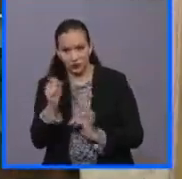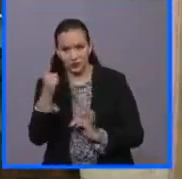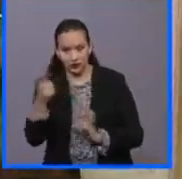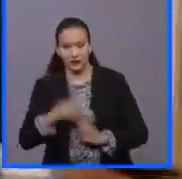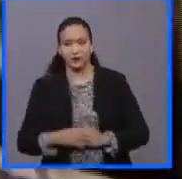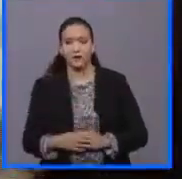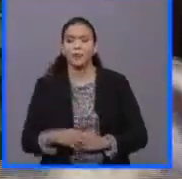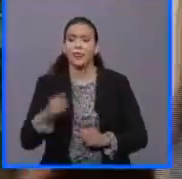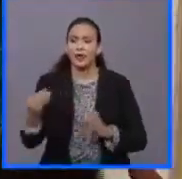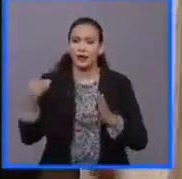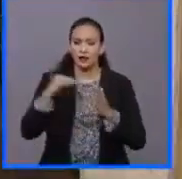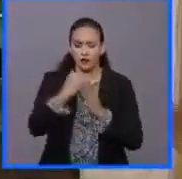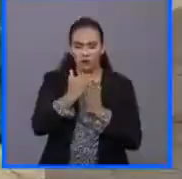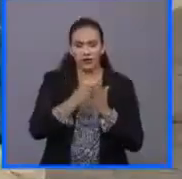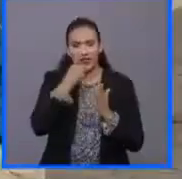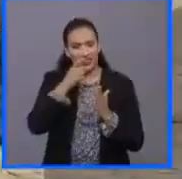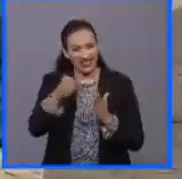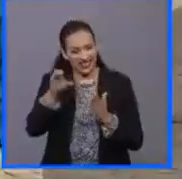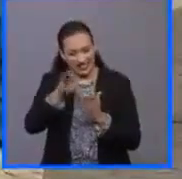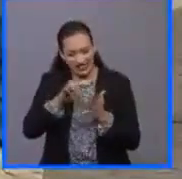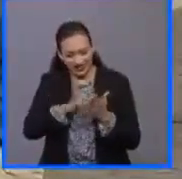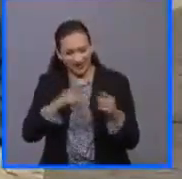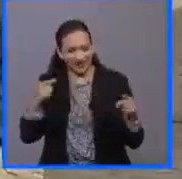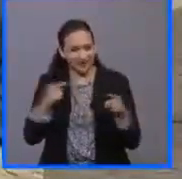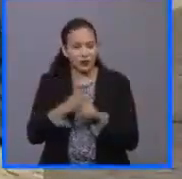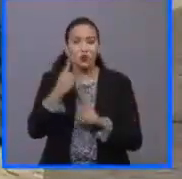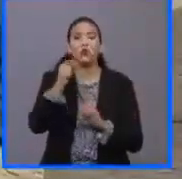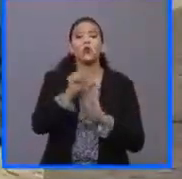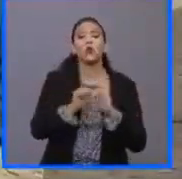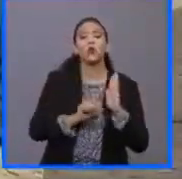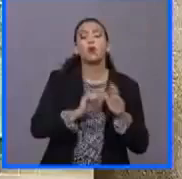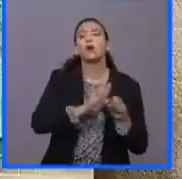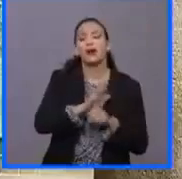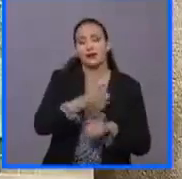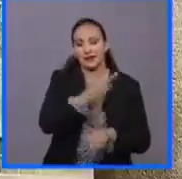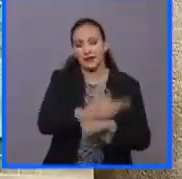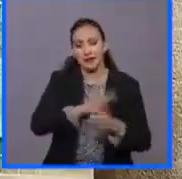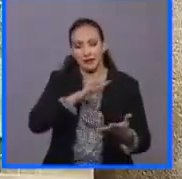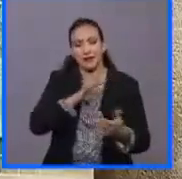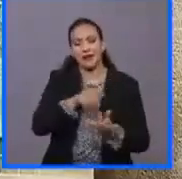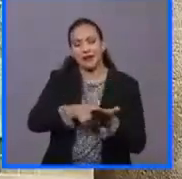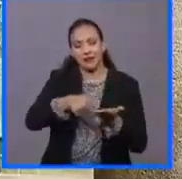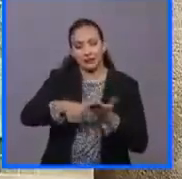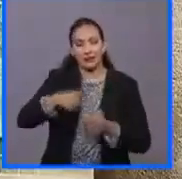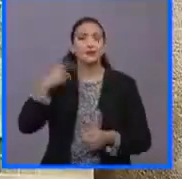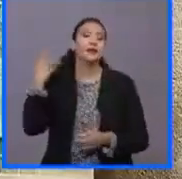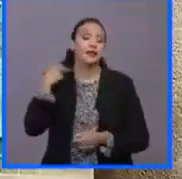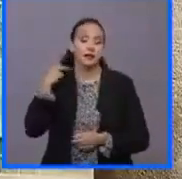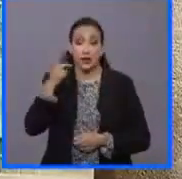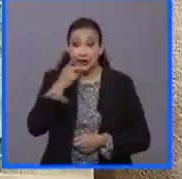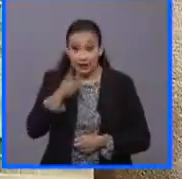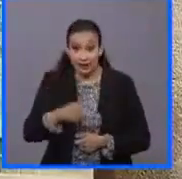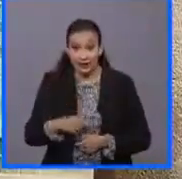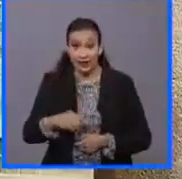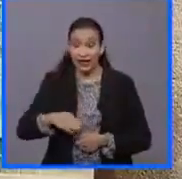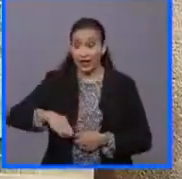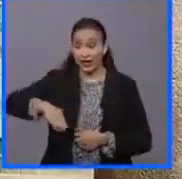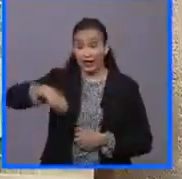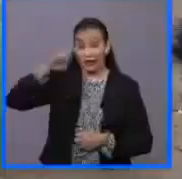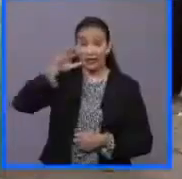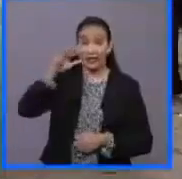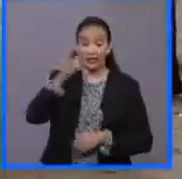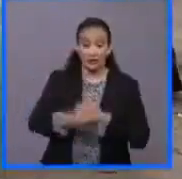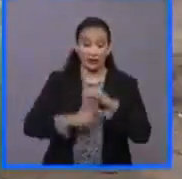73/2021, estableció la inconstitucionalidad de un artículo del Código Civil de Puebla, que exigía tener 18